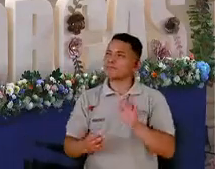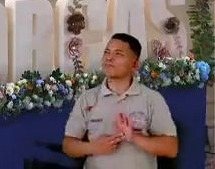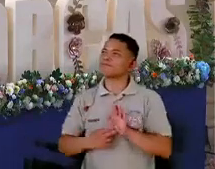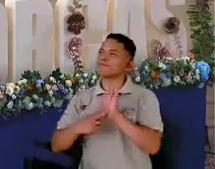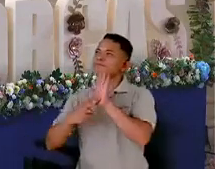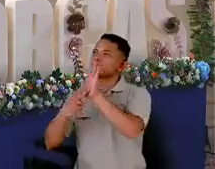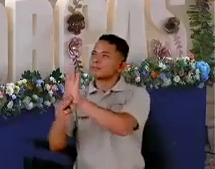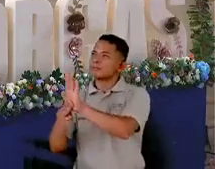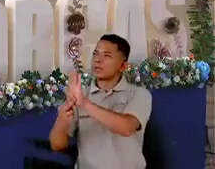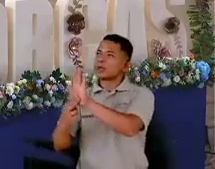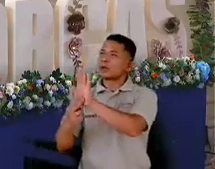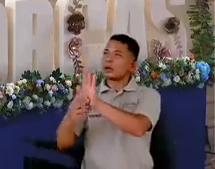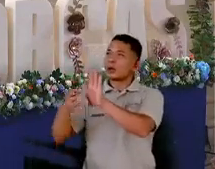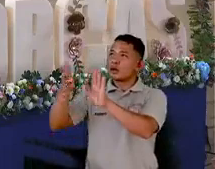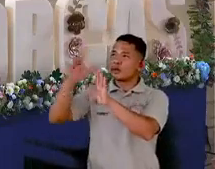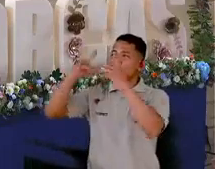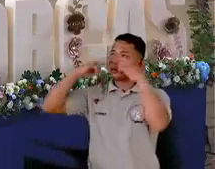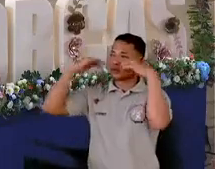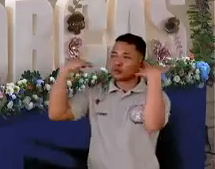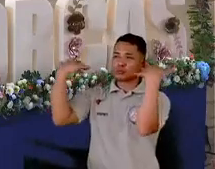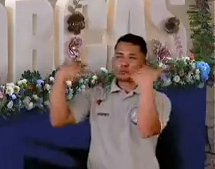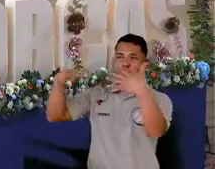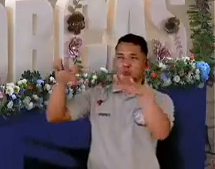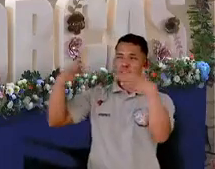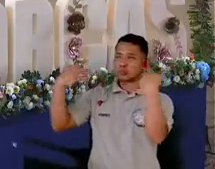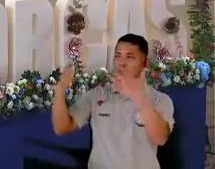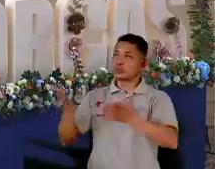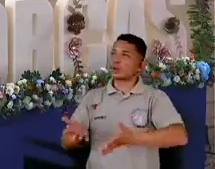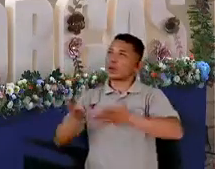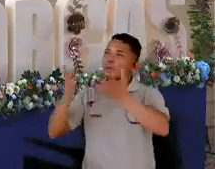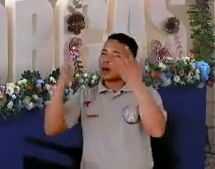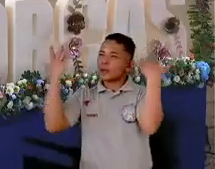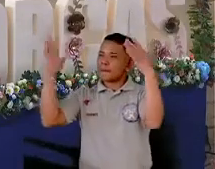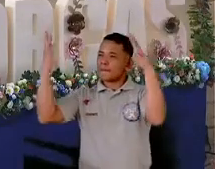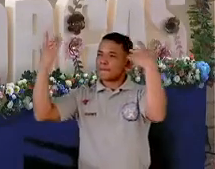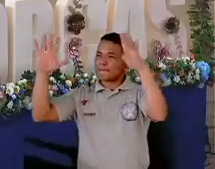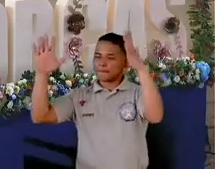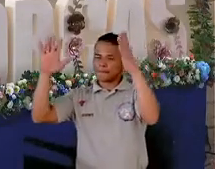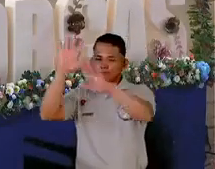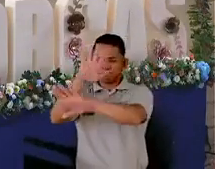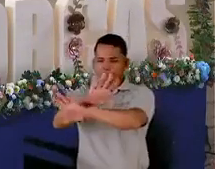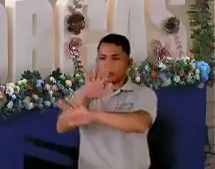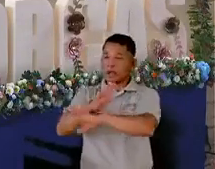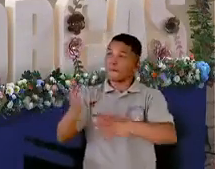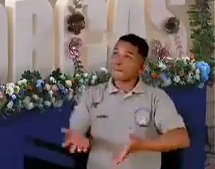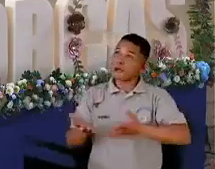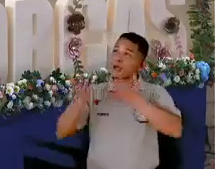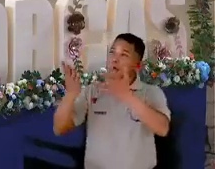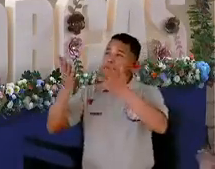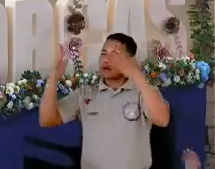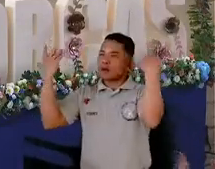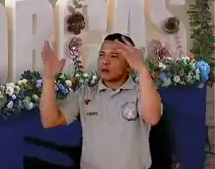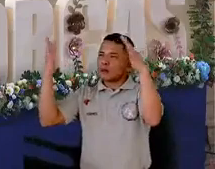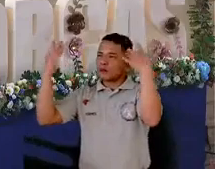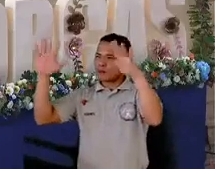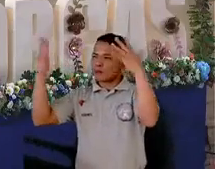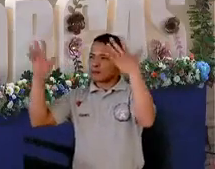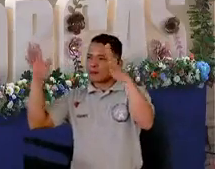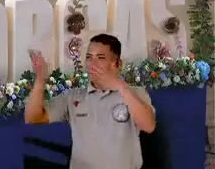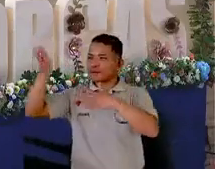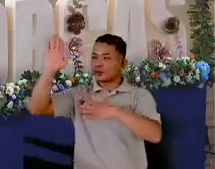oh Dios maravilloso. Para ti sea ese aplauso en esta tarde, para ti sea ese aplauso, para ti, oh